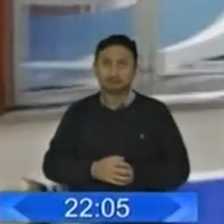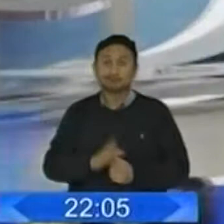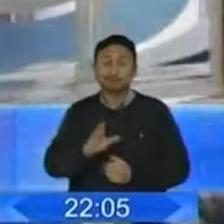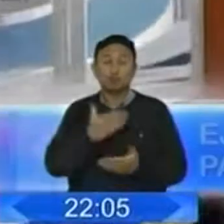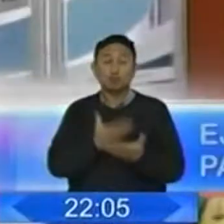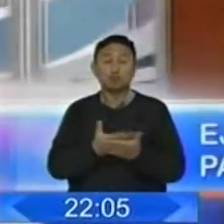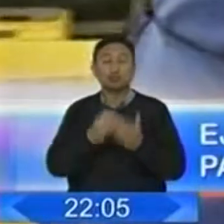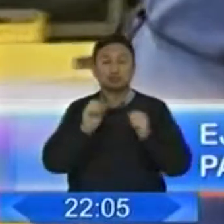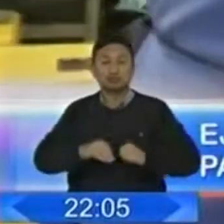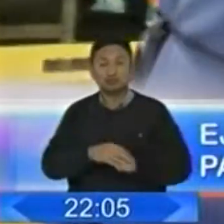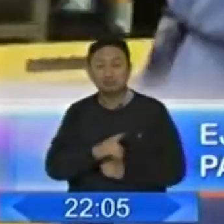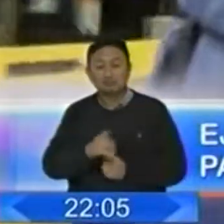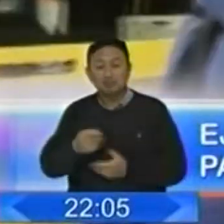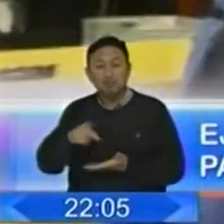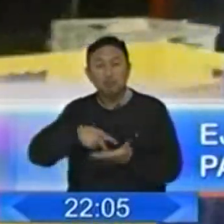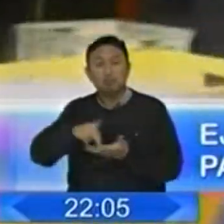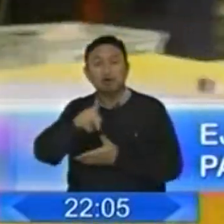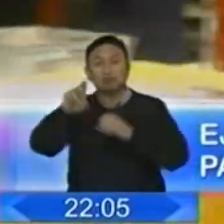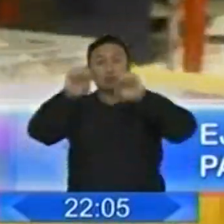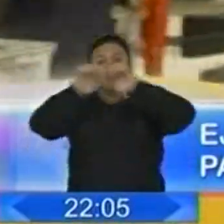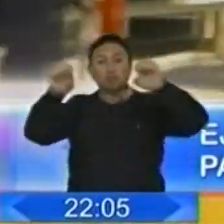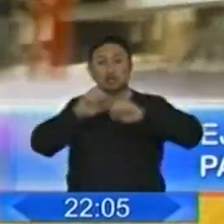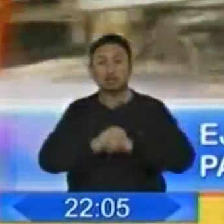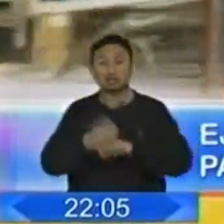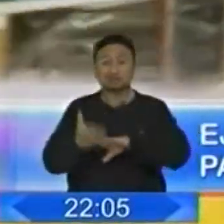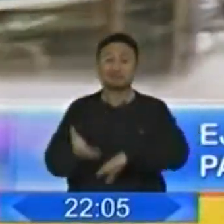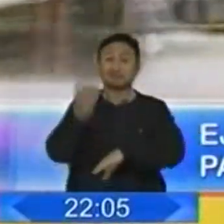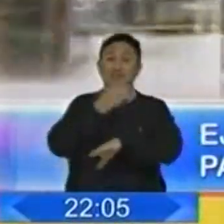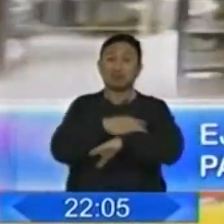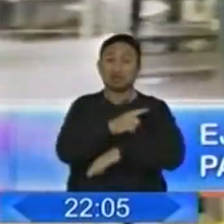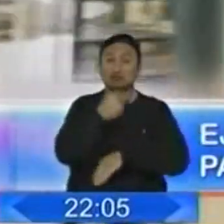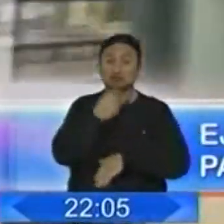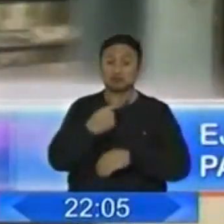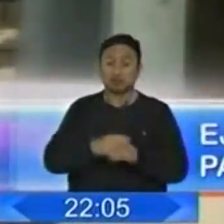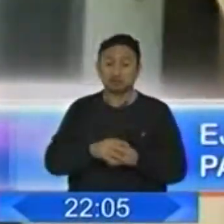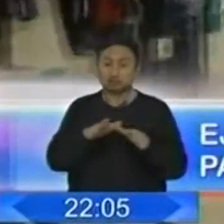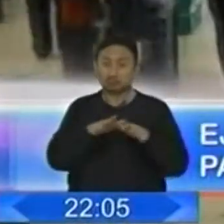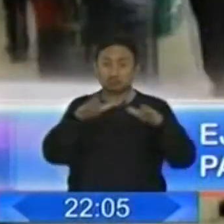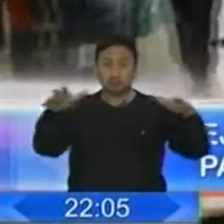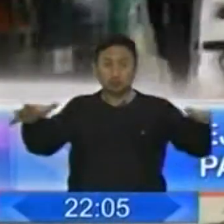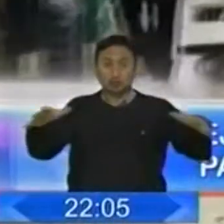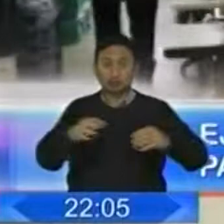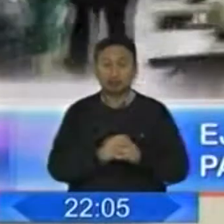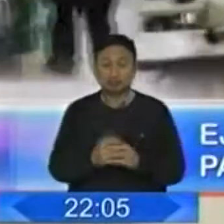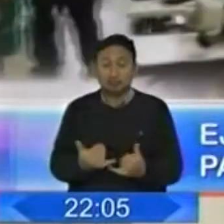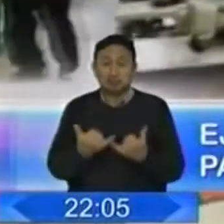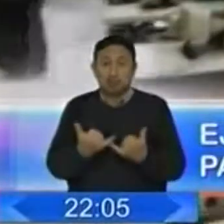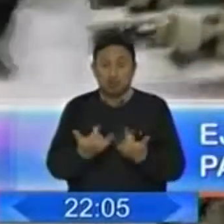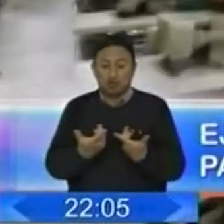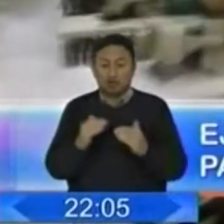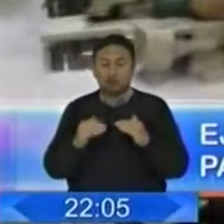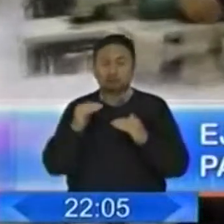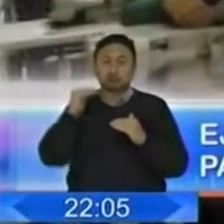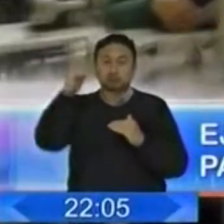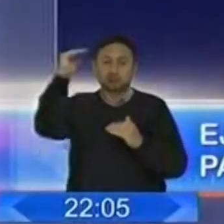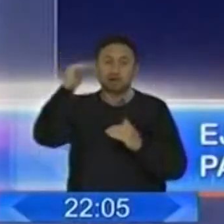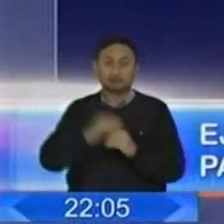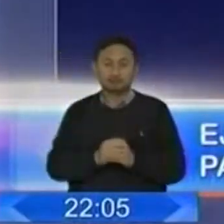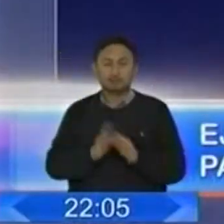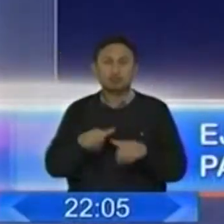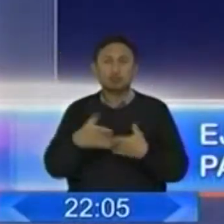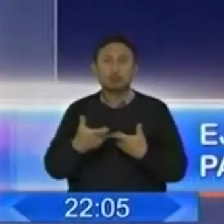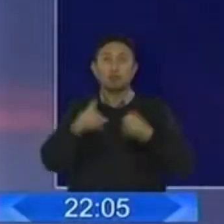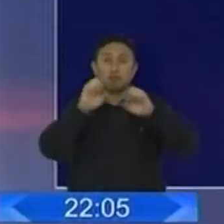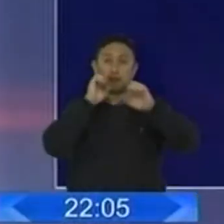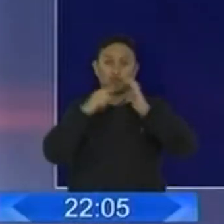mejora un esquema de contribución de empresas que en un principio se planteaba de manera generalizada. Ahora será escalonado. Es decir, las